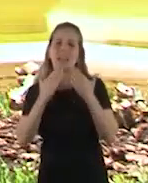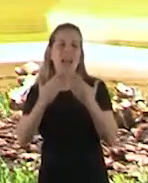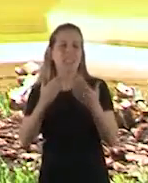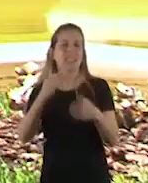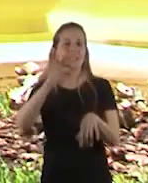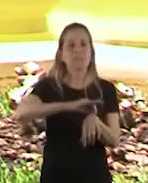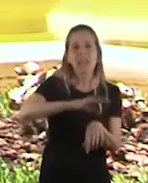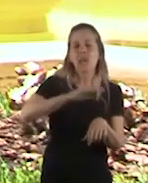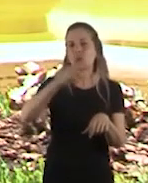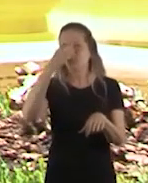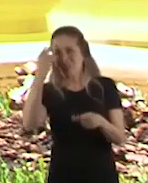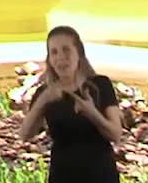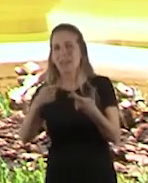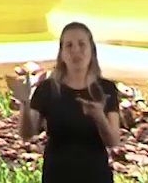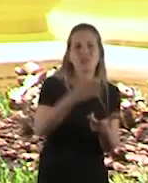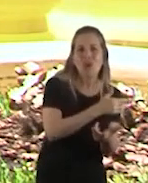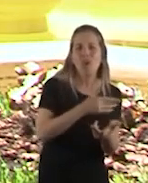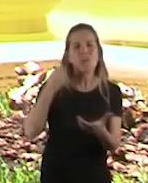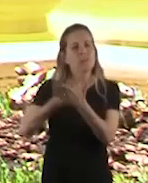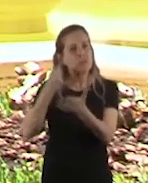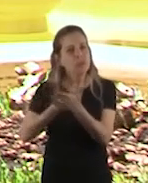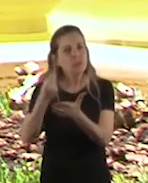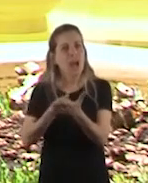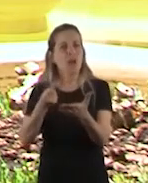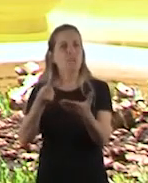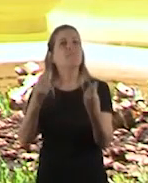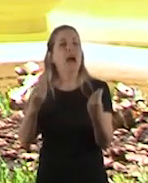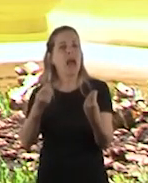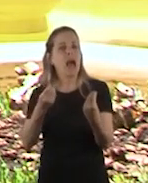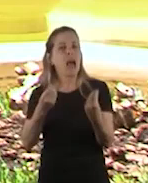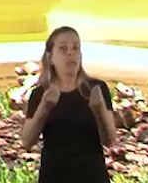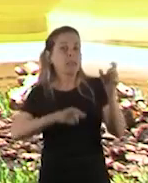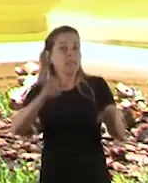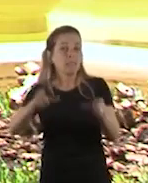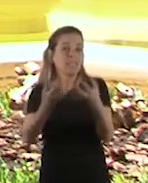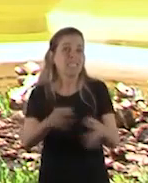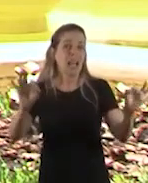el sistema de salud que dieron todo de sí para salvar vidas.